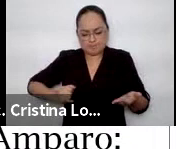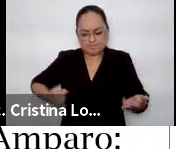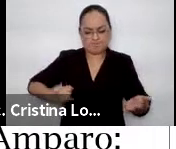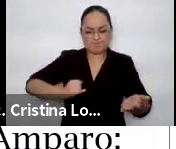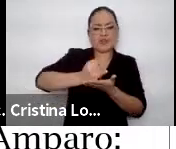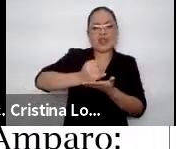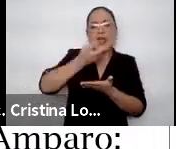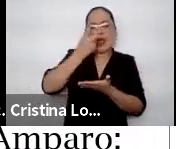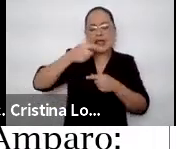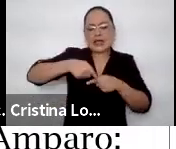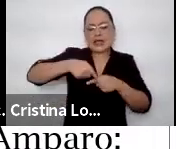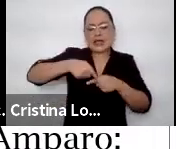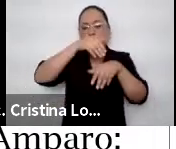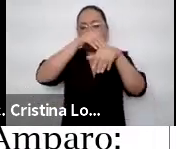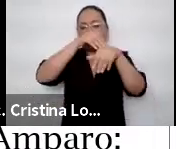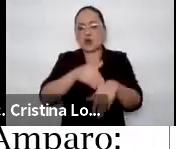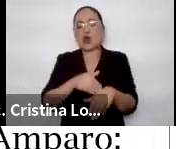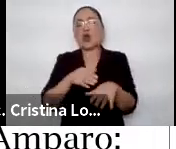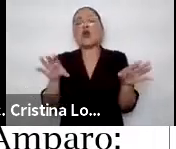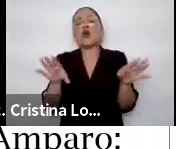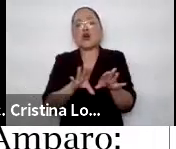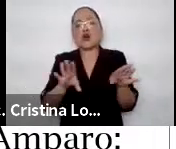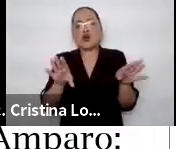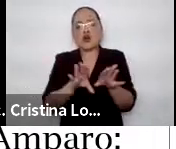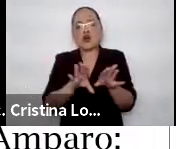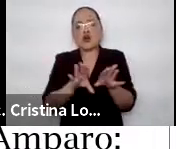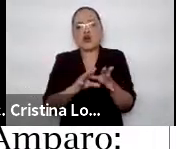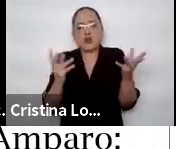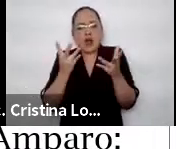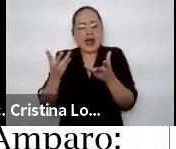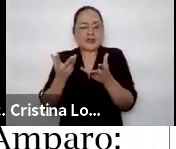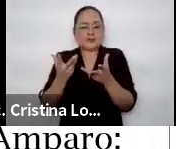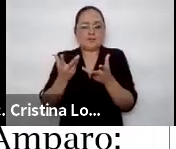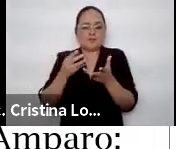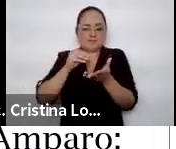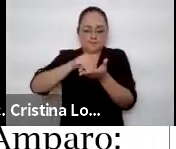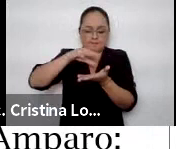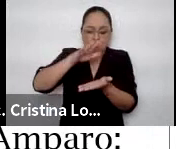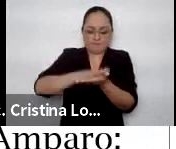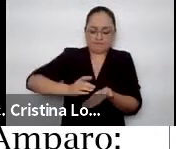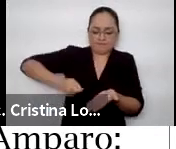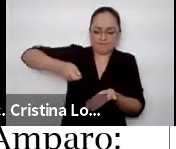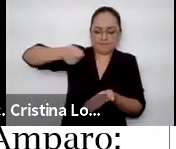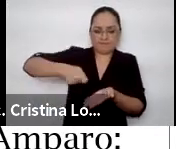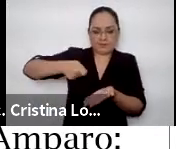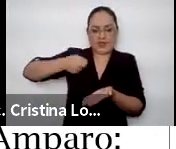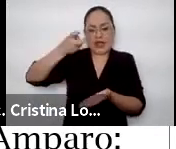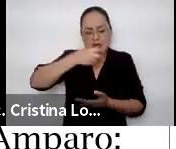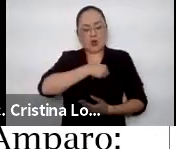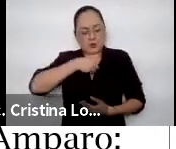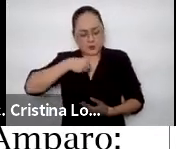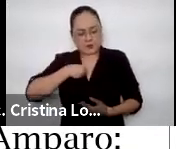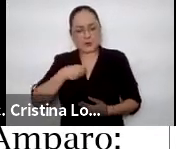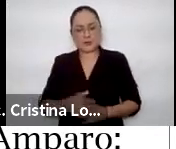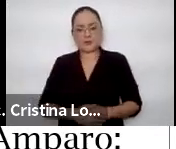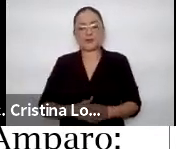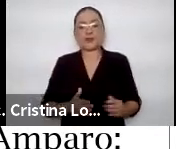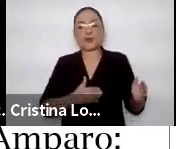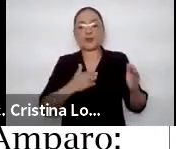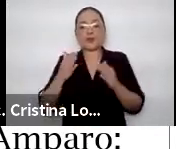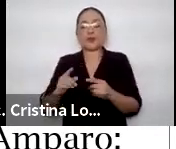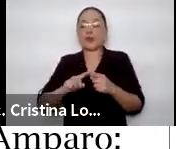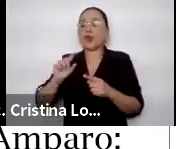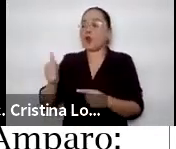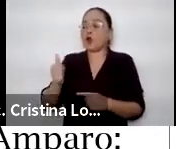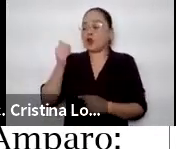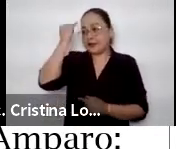como van a integrar esta jurisprudencia por precedentes obligatorios. Otro aspecto